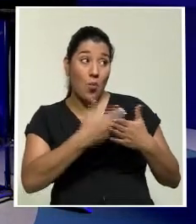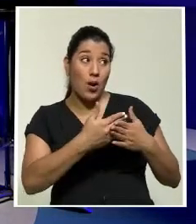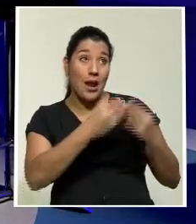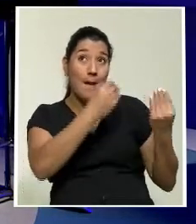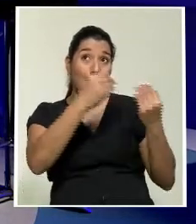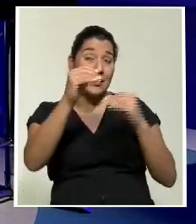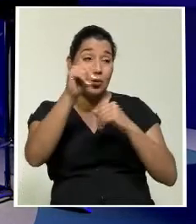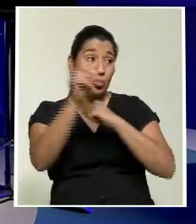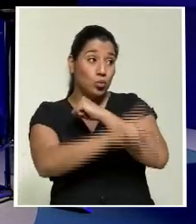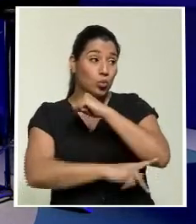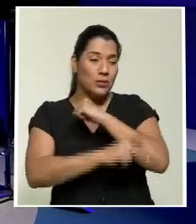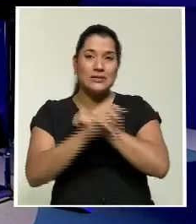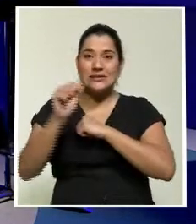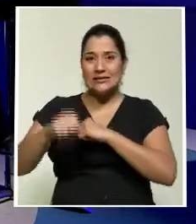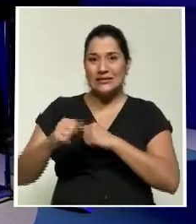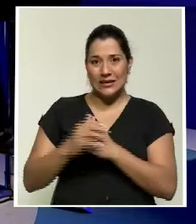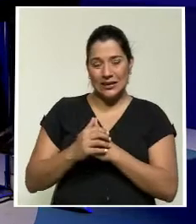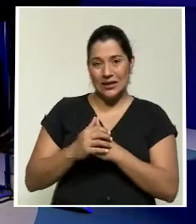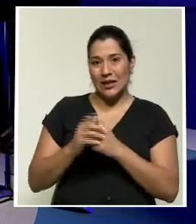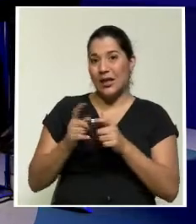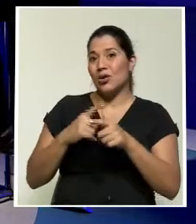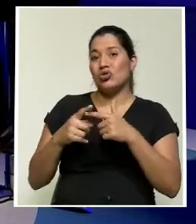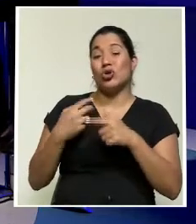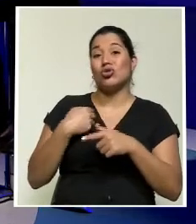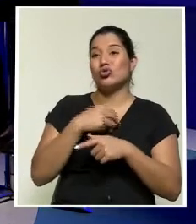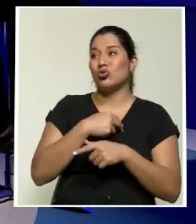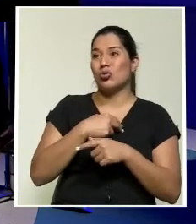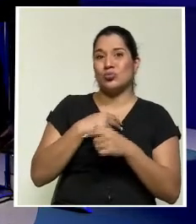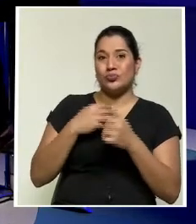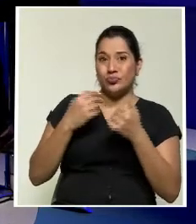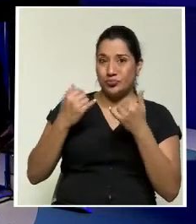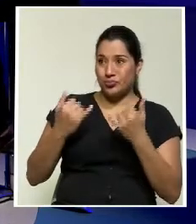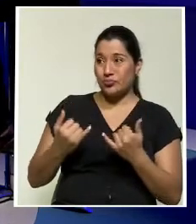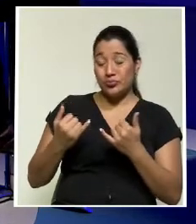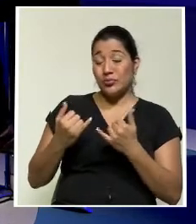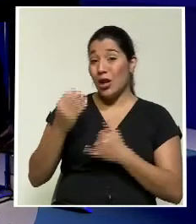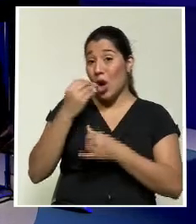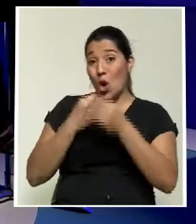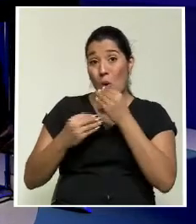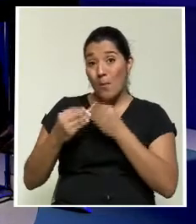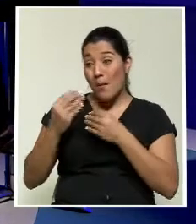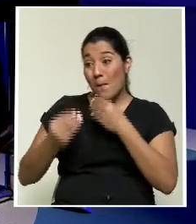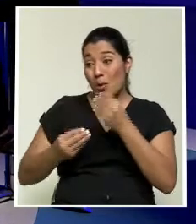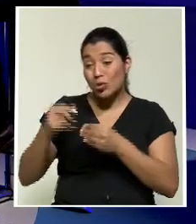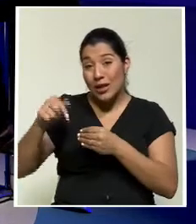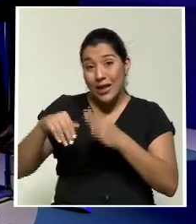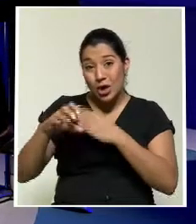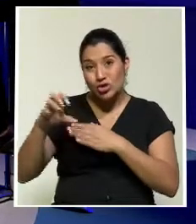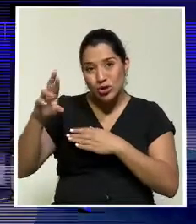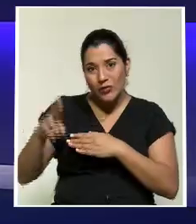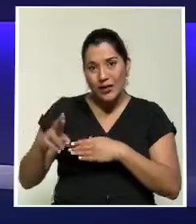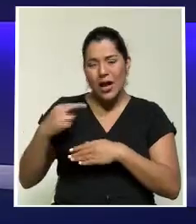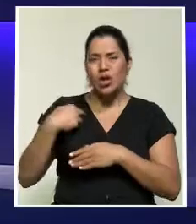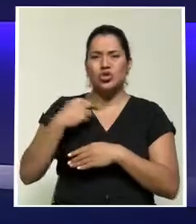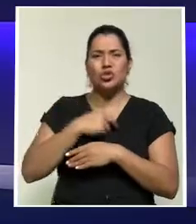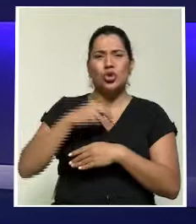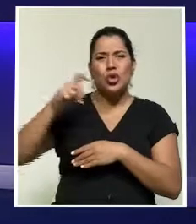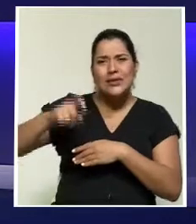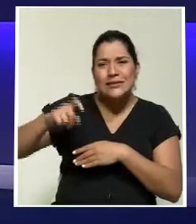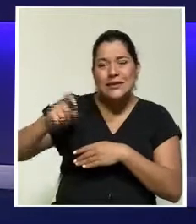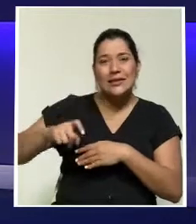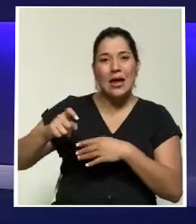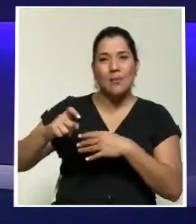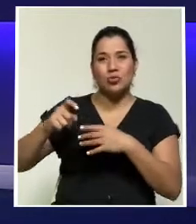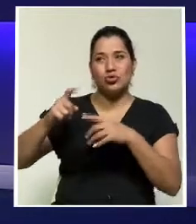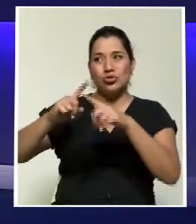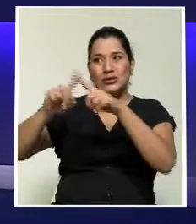vamos a alimentar, ¿verdad?, de los monocultivos que estamos en este momento teniendo aquí en Costa Rica. Necesitamos diversidad, necesitamos poder garantizar buena parte de